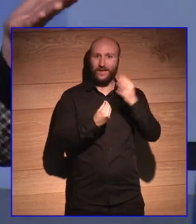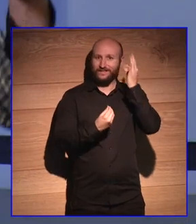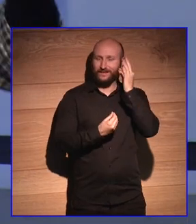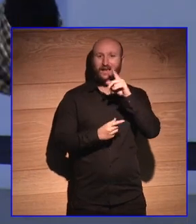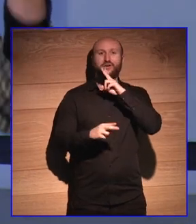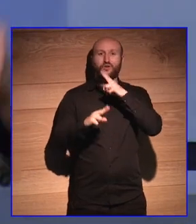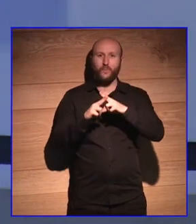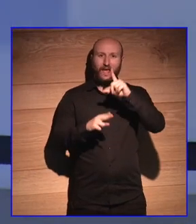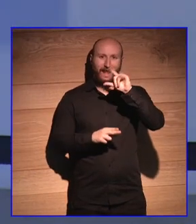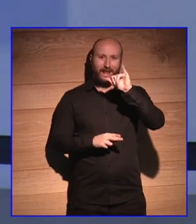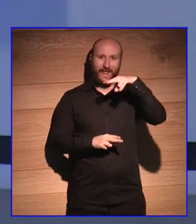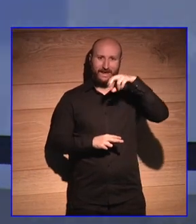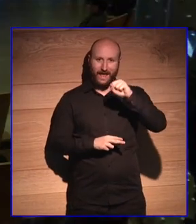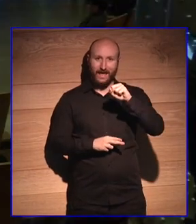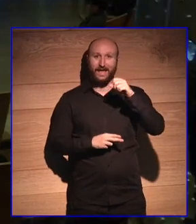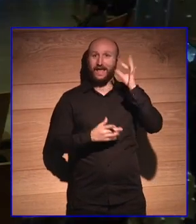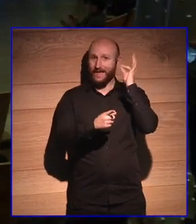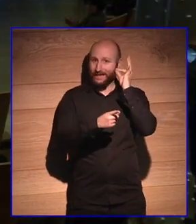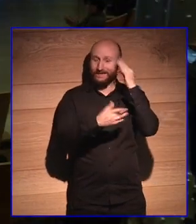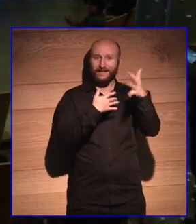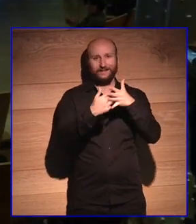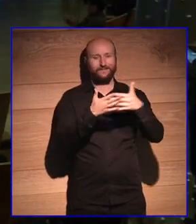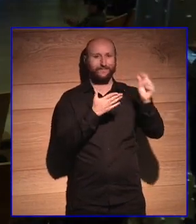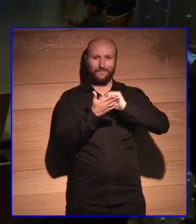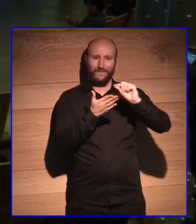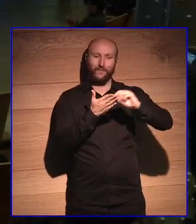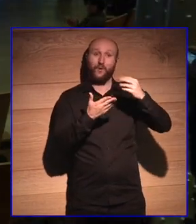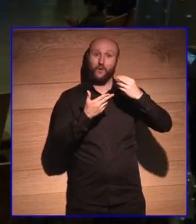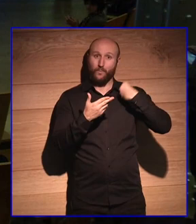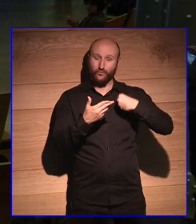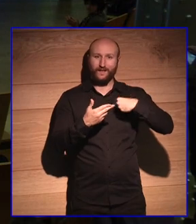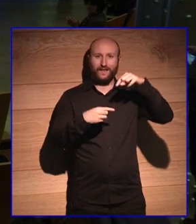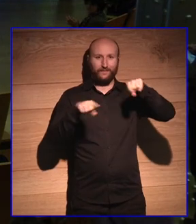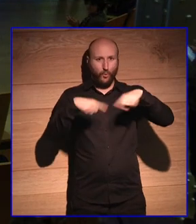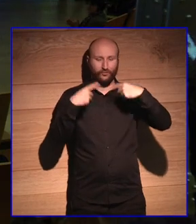lina blonska ella es la compositora de la obra que van a escuchar